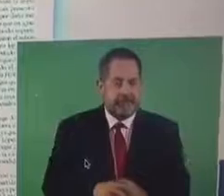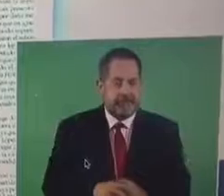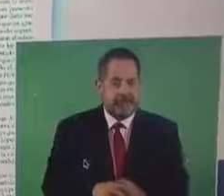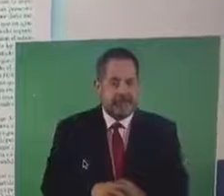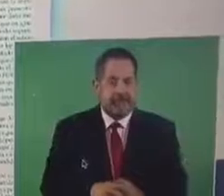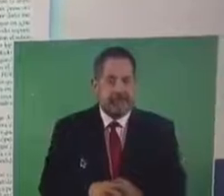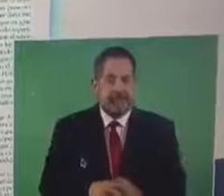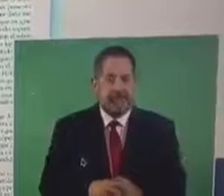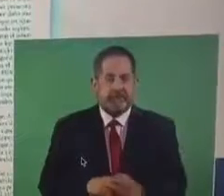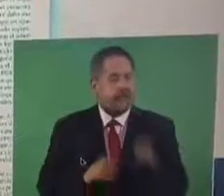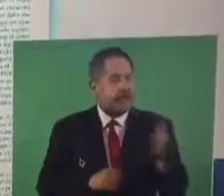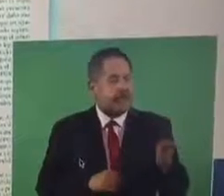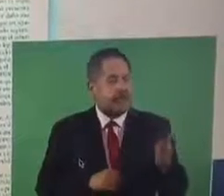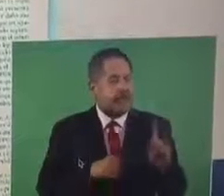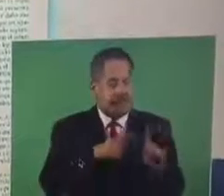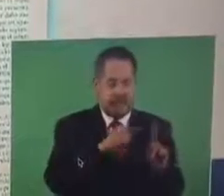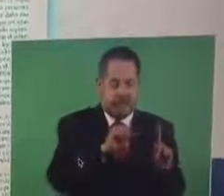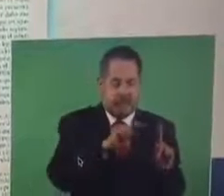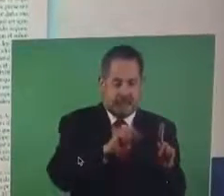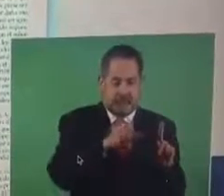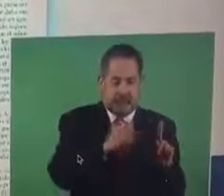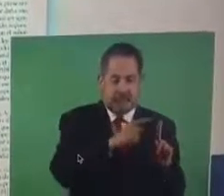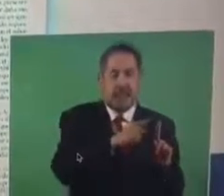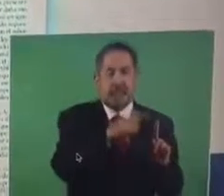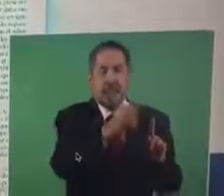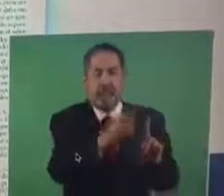uno de los maestros